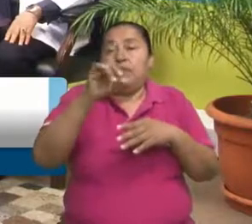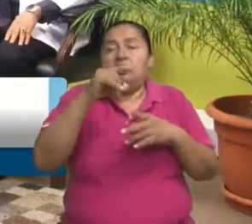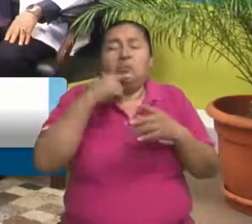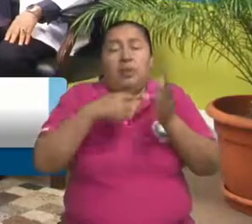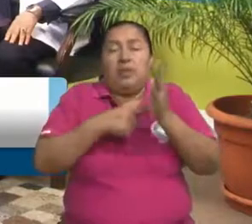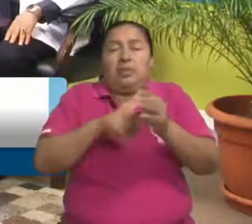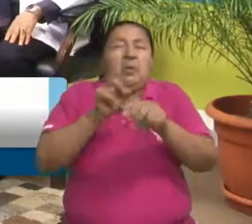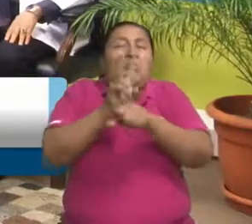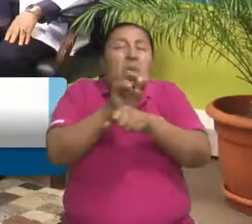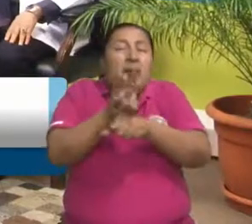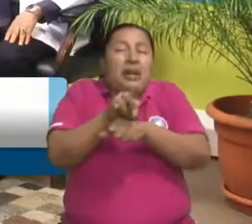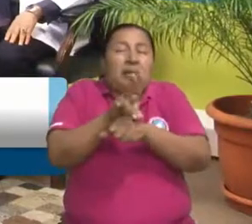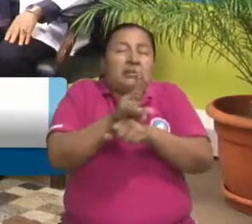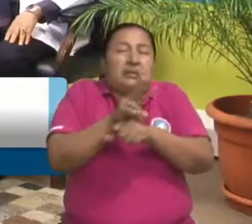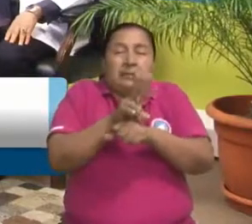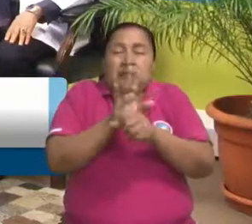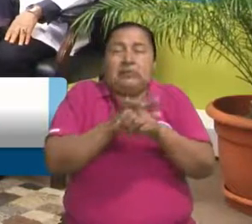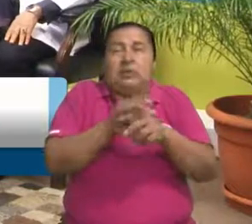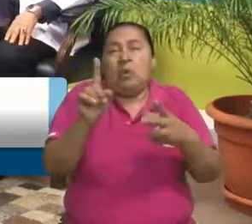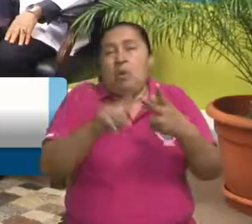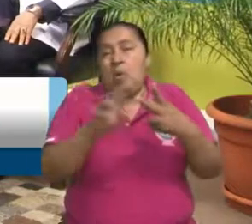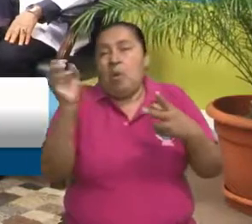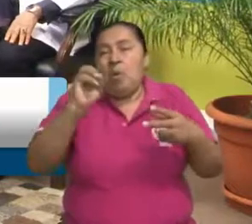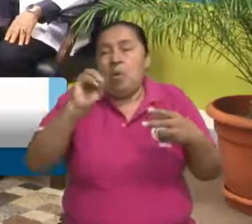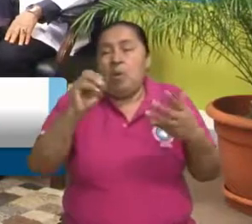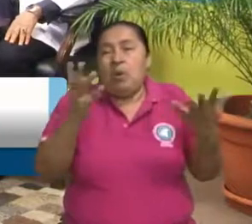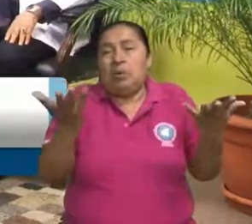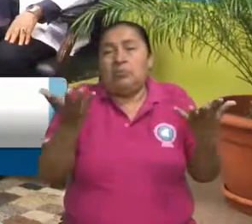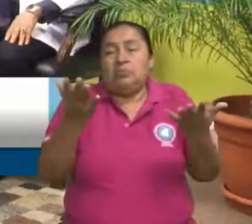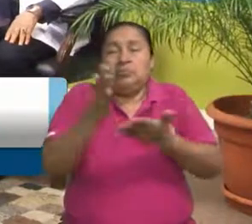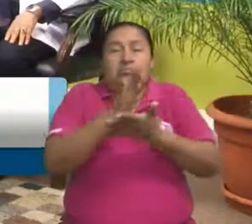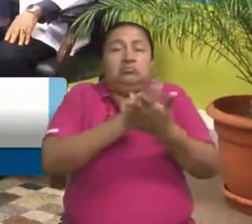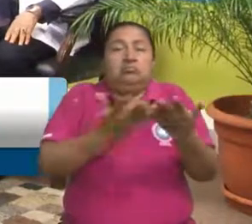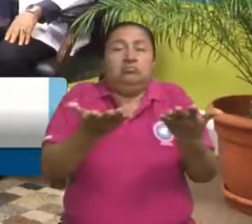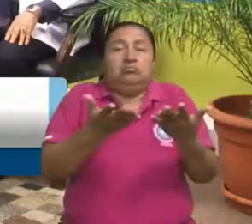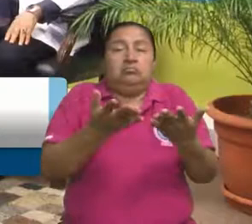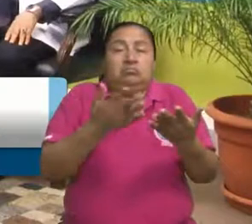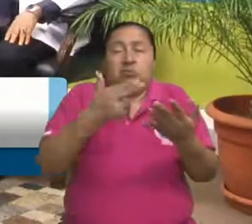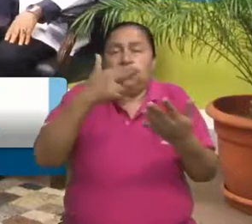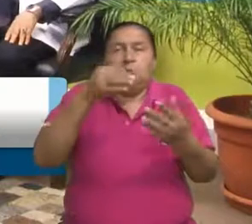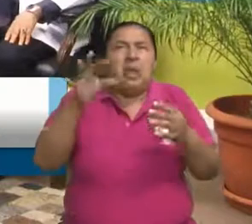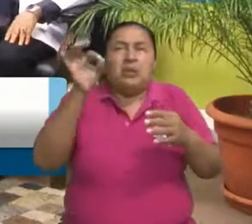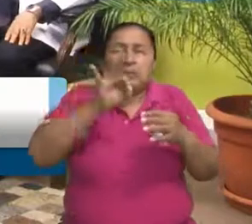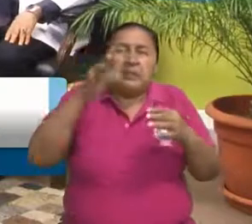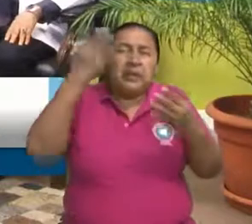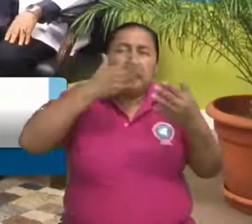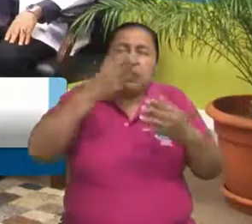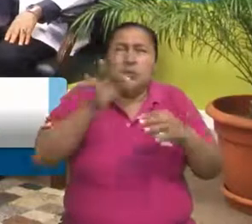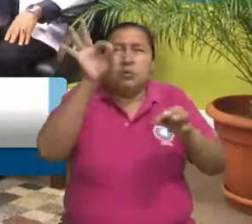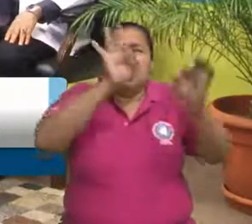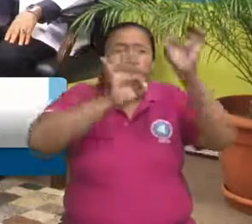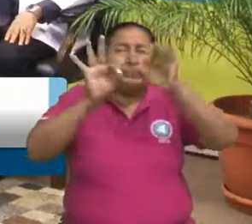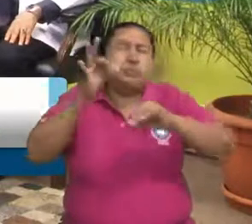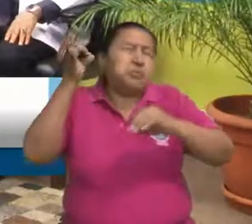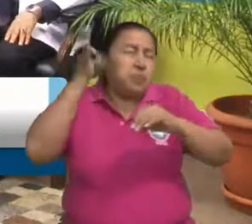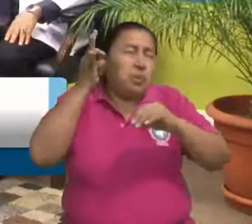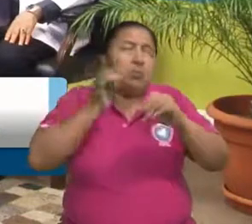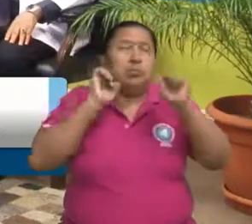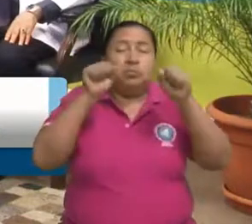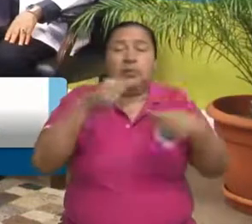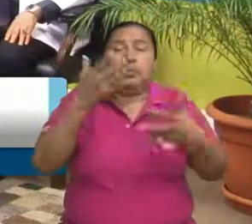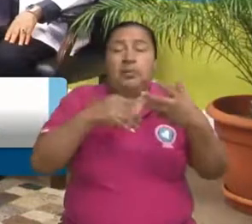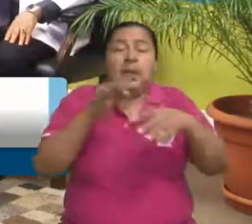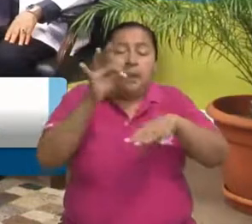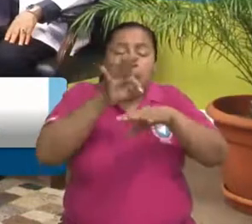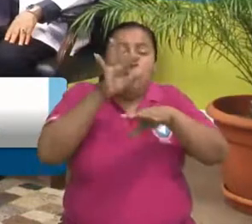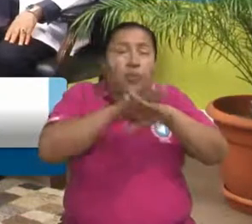por decirte algo, algún este algún mosquito. Chocorrón. Este, mosquito, sí. El mosquito